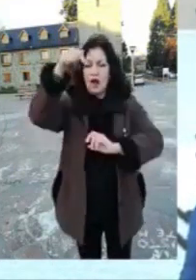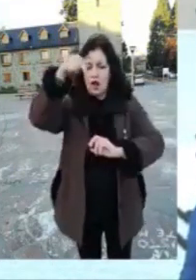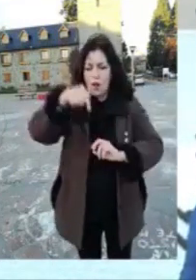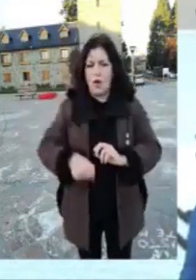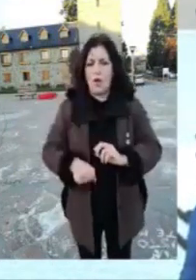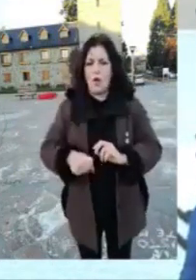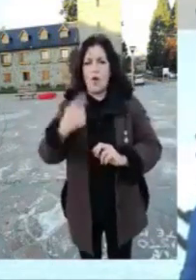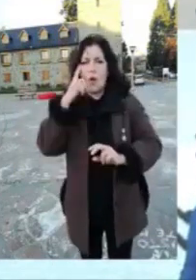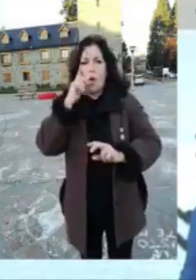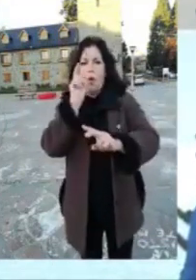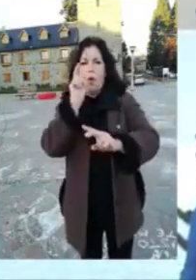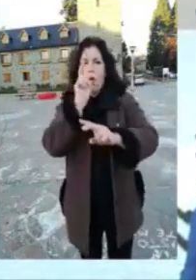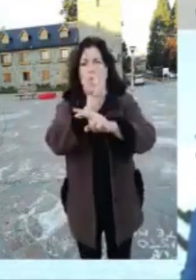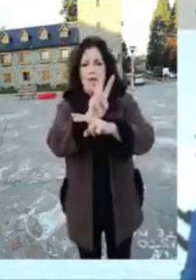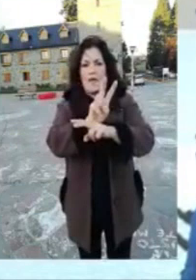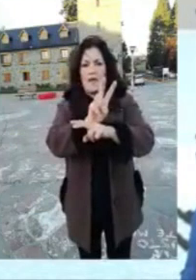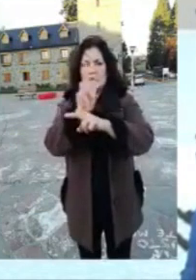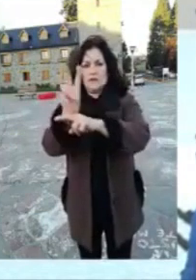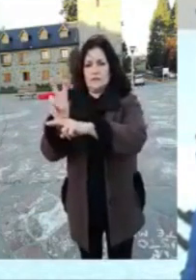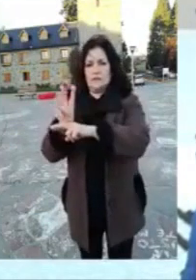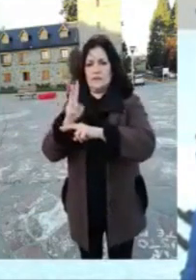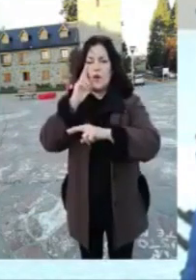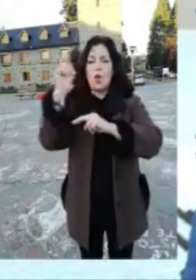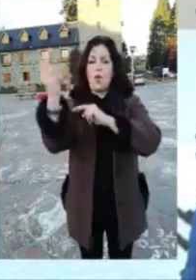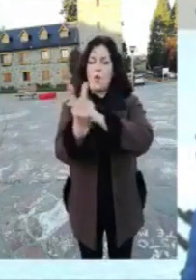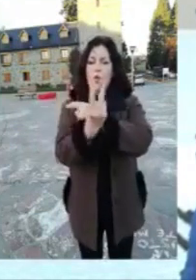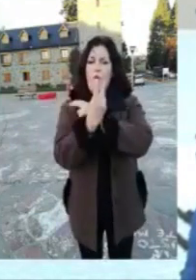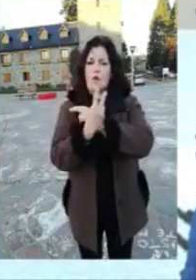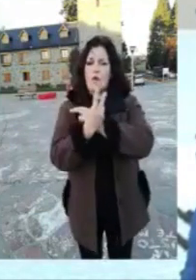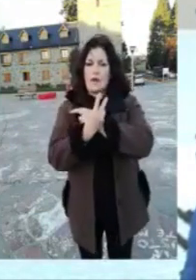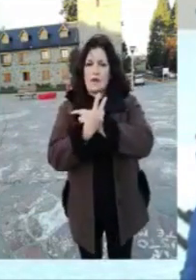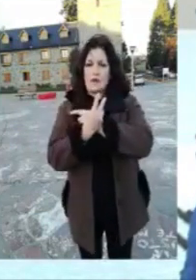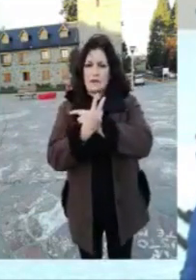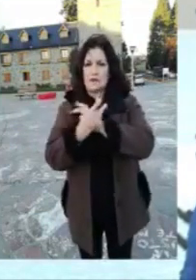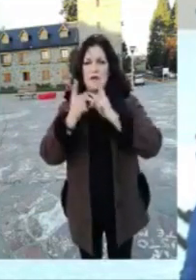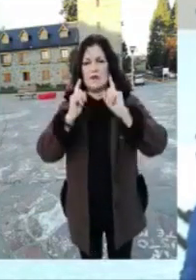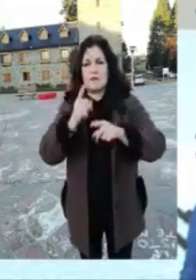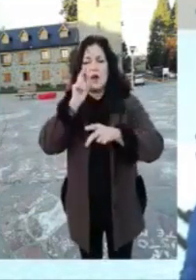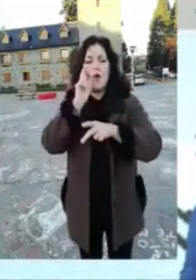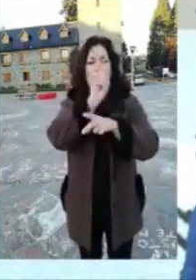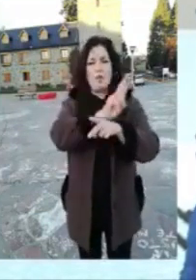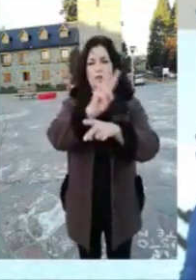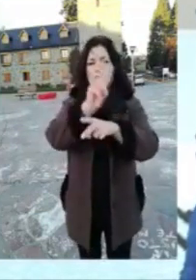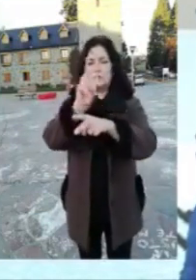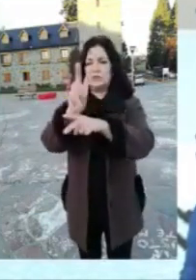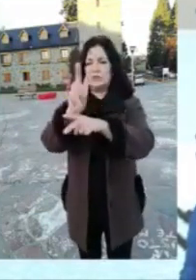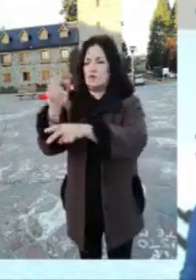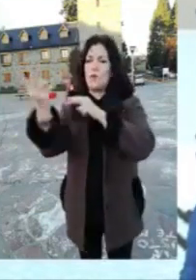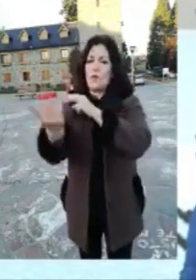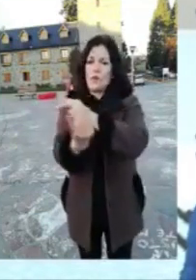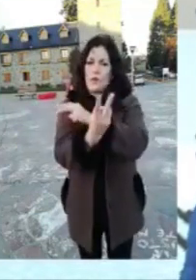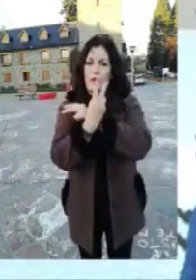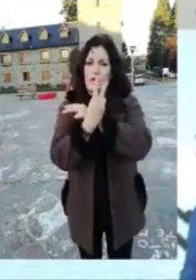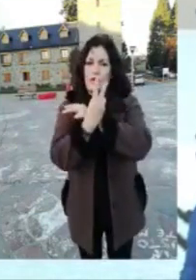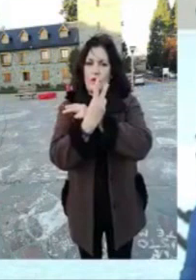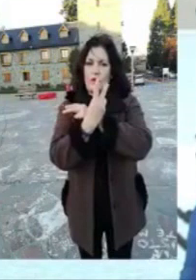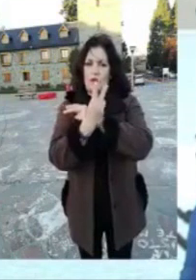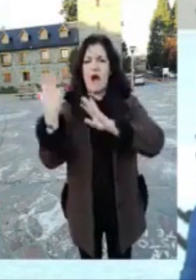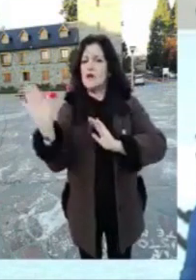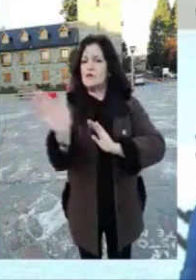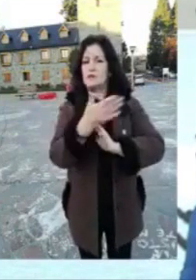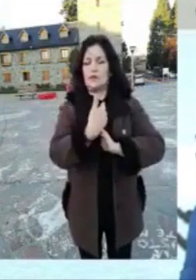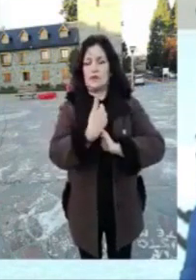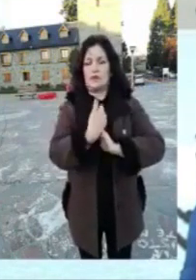cuidarnos lo básico de poder cuidarnos a los unos a los otros cuidarnos nosotros mismos cuidar a los demás